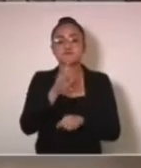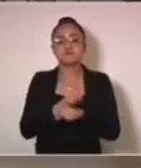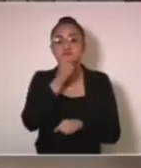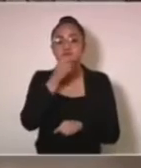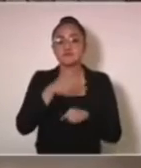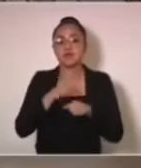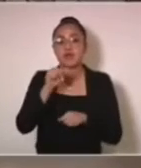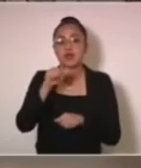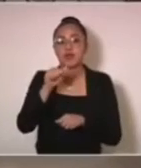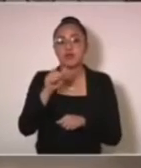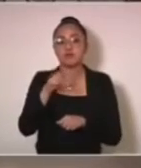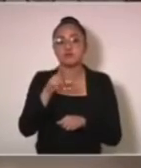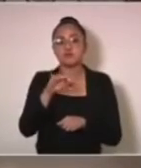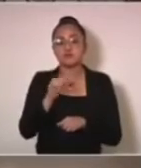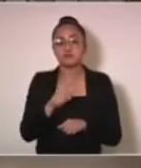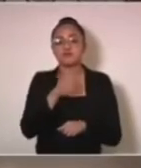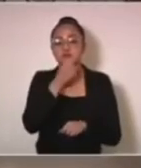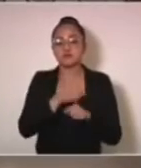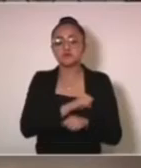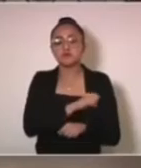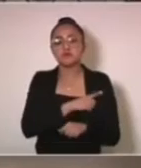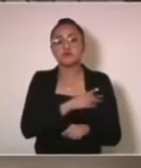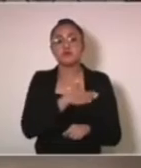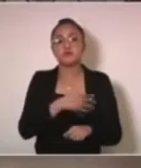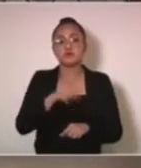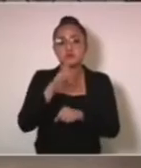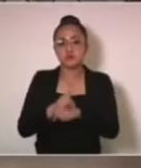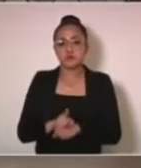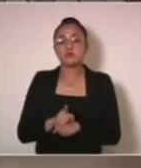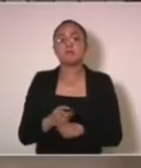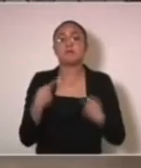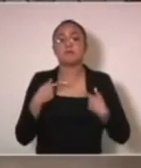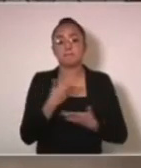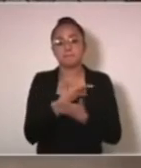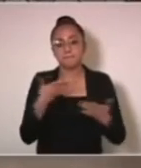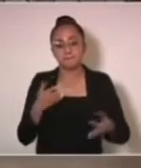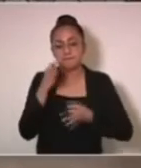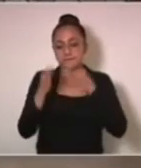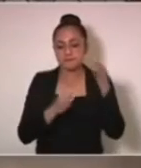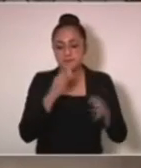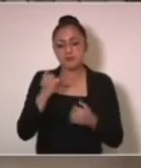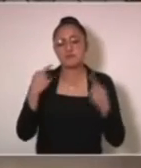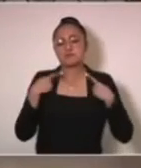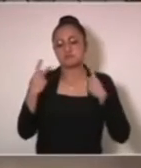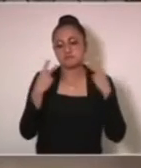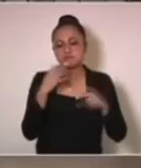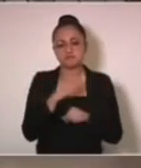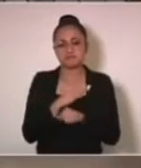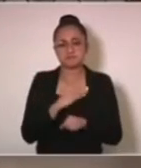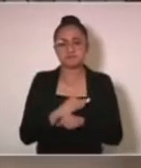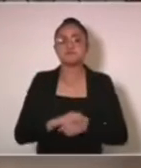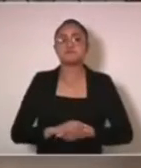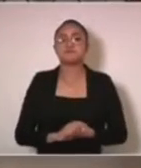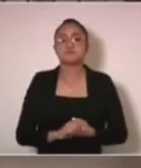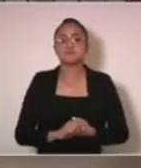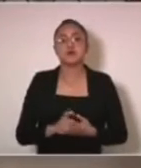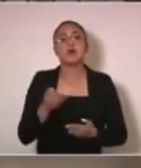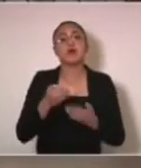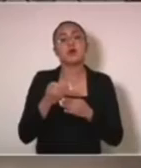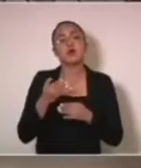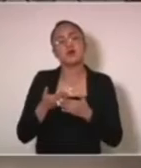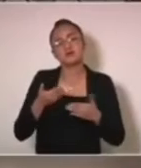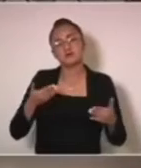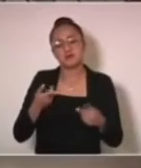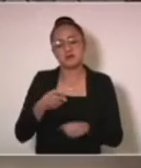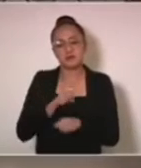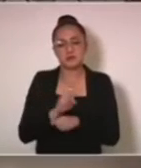secretaria Ana Lucía. Buenos días, secretario de Salud. Muy buenos días, medios de comunicación, ciudadanía en general. A manera de antecedente, el